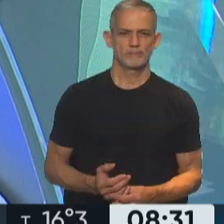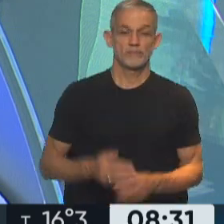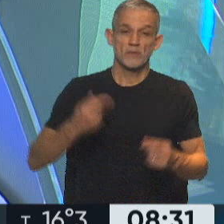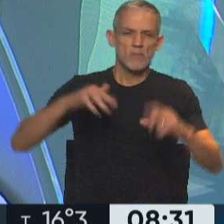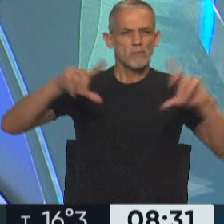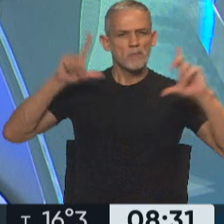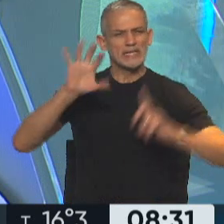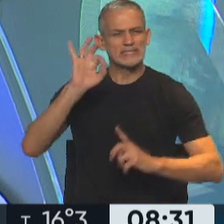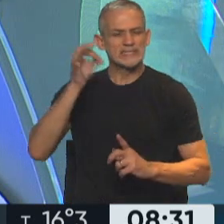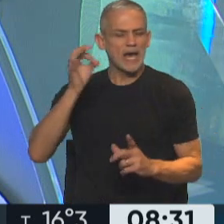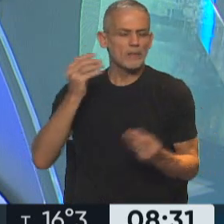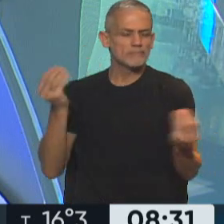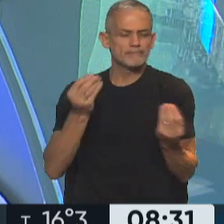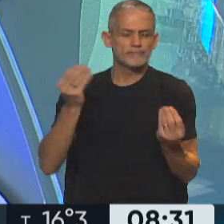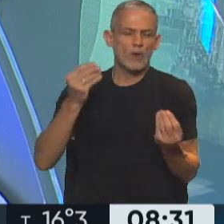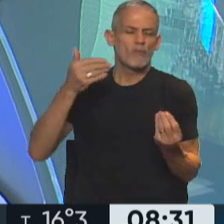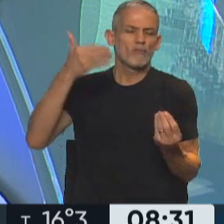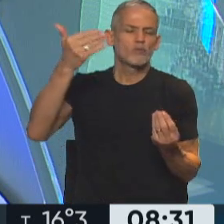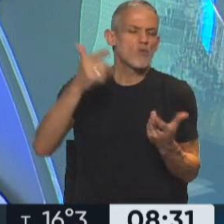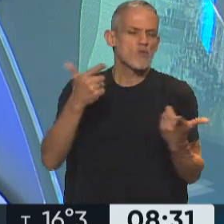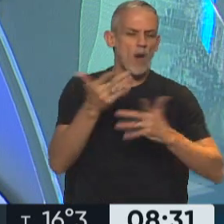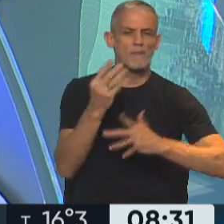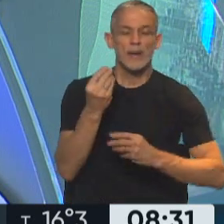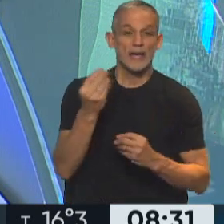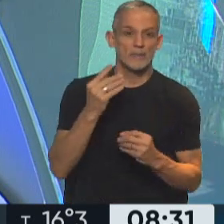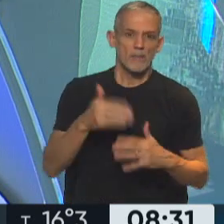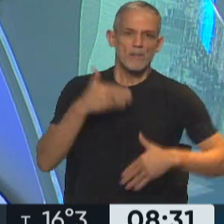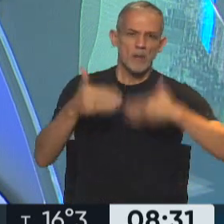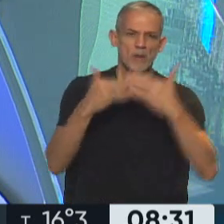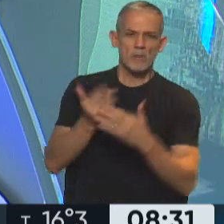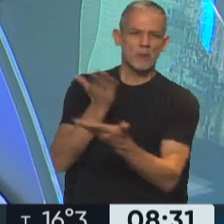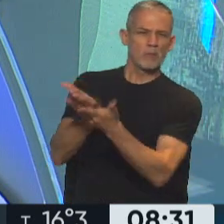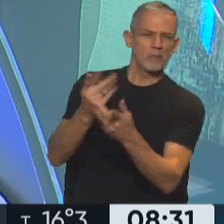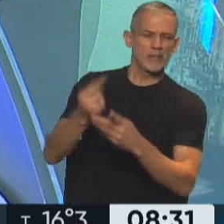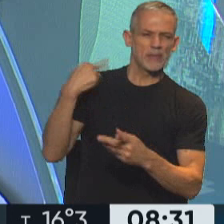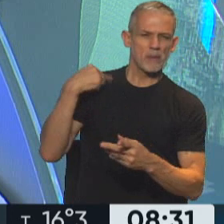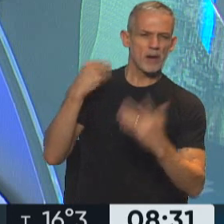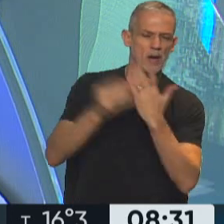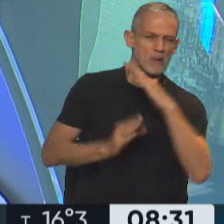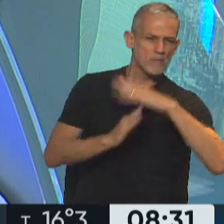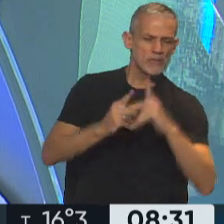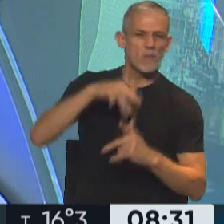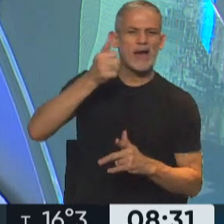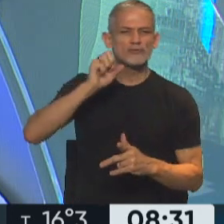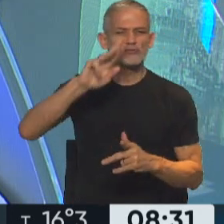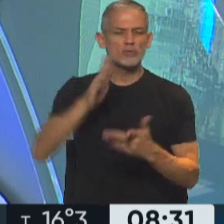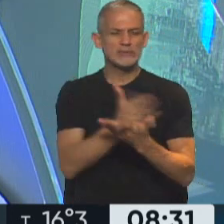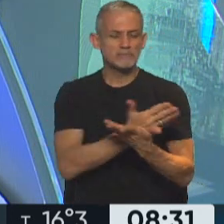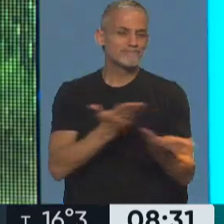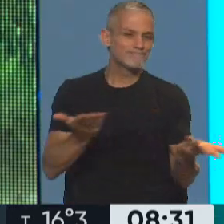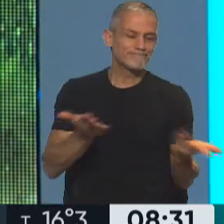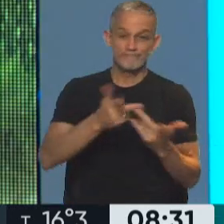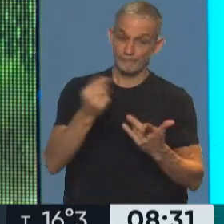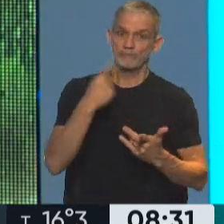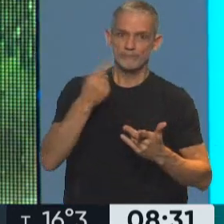ningún futuro, ningún asidero dentro de la posibilidad de que avancen, pero generan un clima, generan titulares, generan que estemos